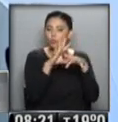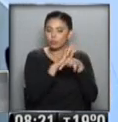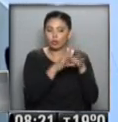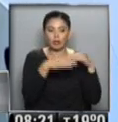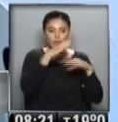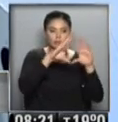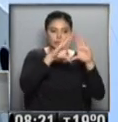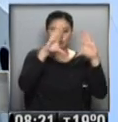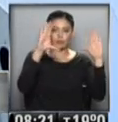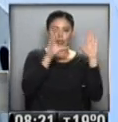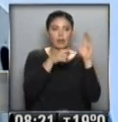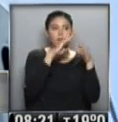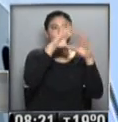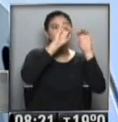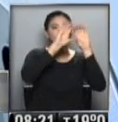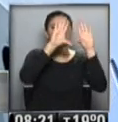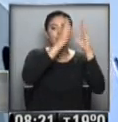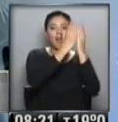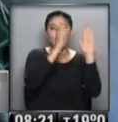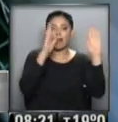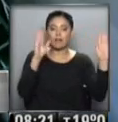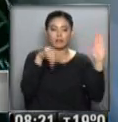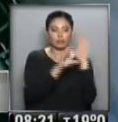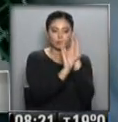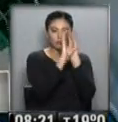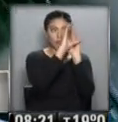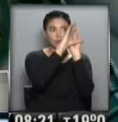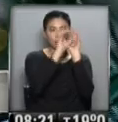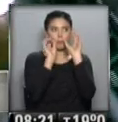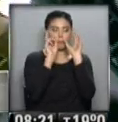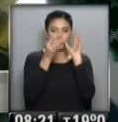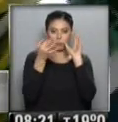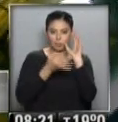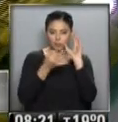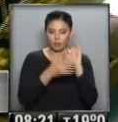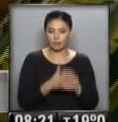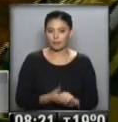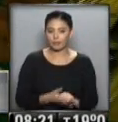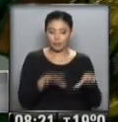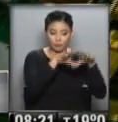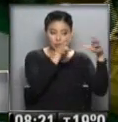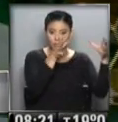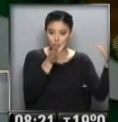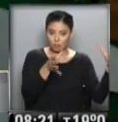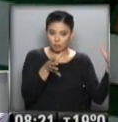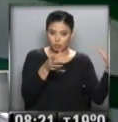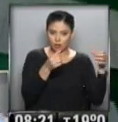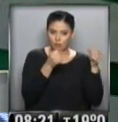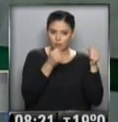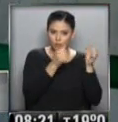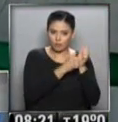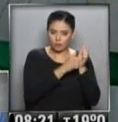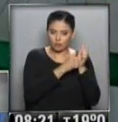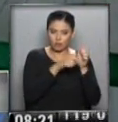ventana, el shutter, libre para que pueda el telescopio observar. La cúpula, esta es una cúpula rígida, la